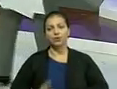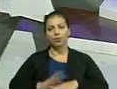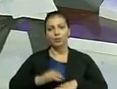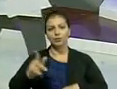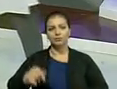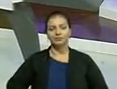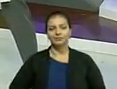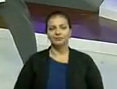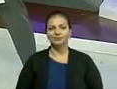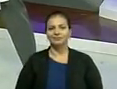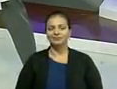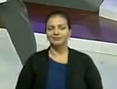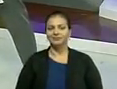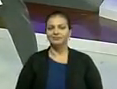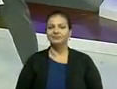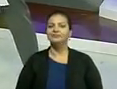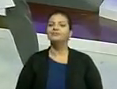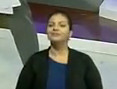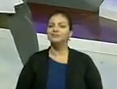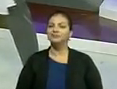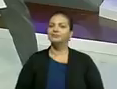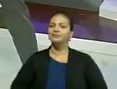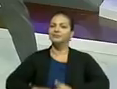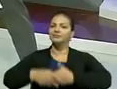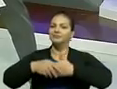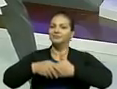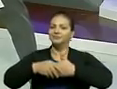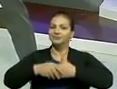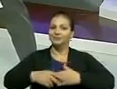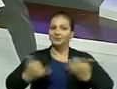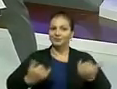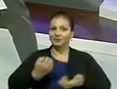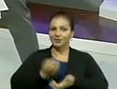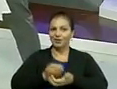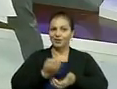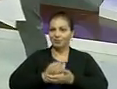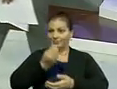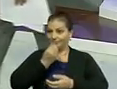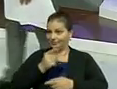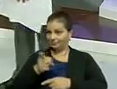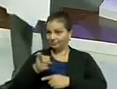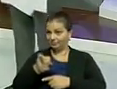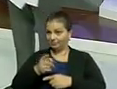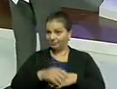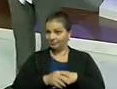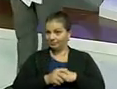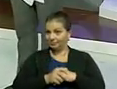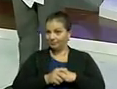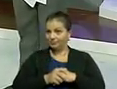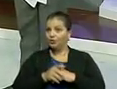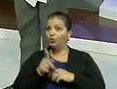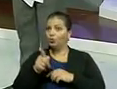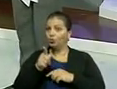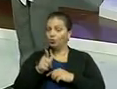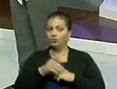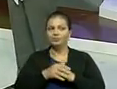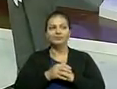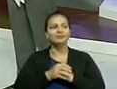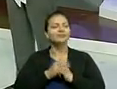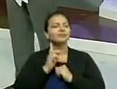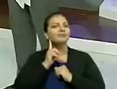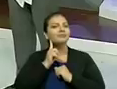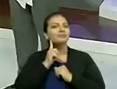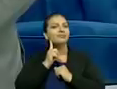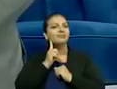anda? Ahí sí, sí, sí. Sí, le quedó bien. ¿Cómo le va? Hoy día la guata, ¿no? Hoy día la guata. Mañana. Mañana la guata. De Pantera Rosa. De